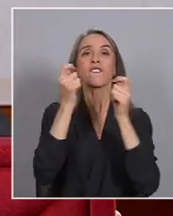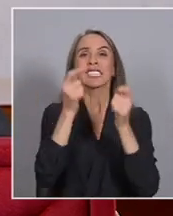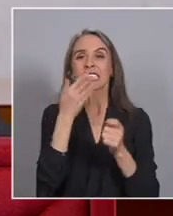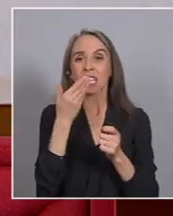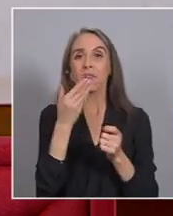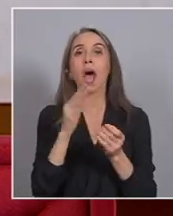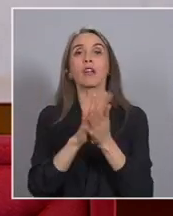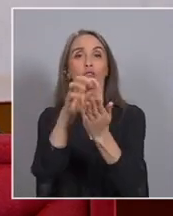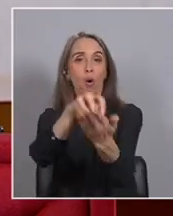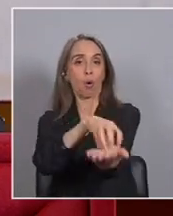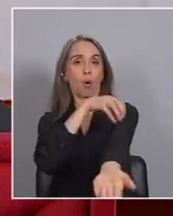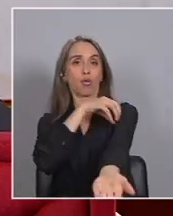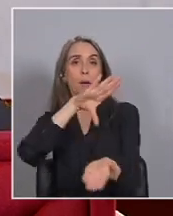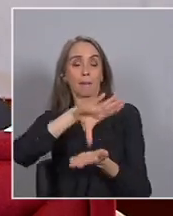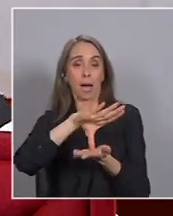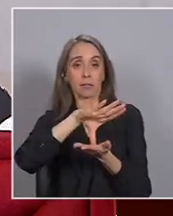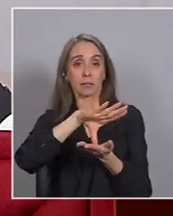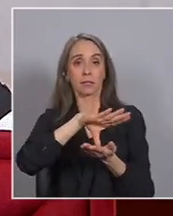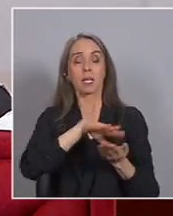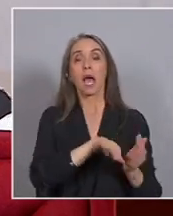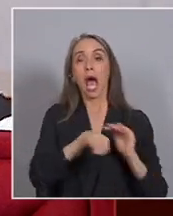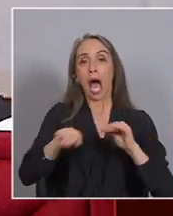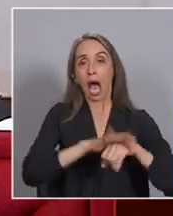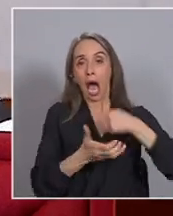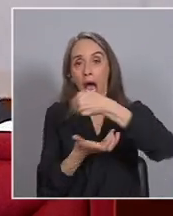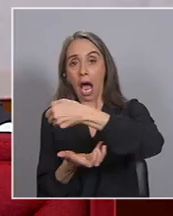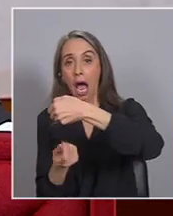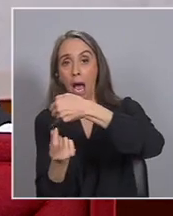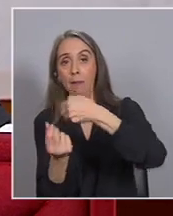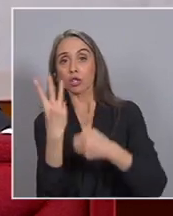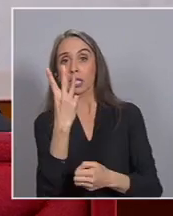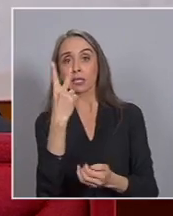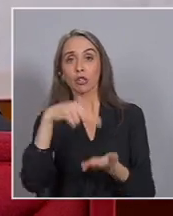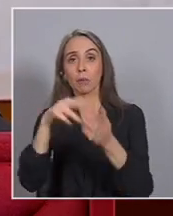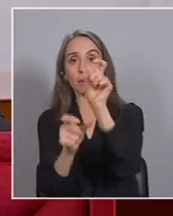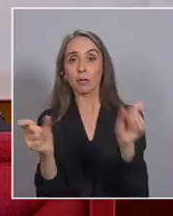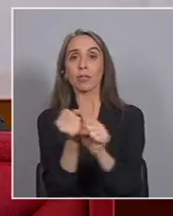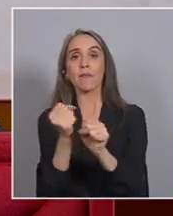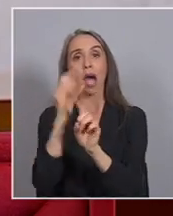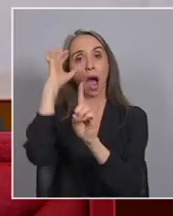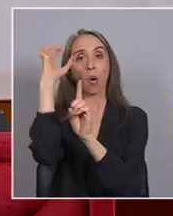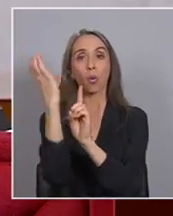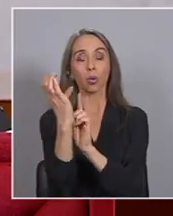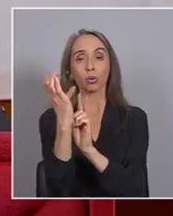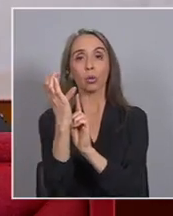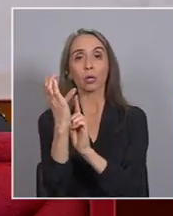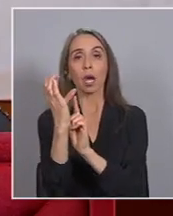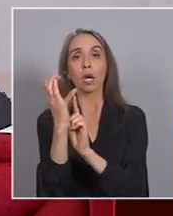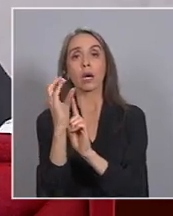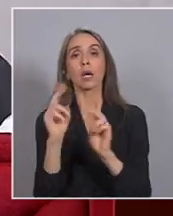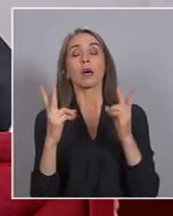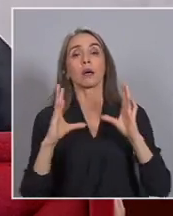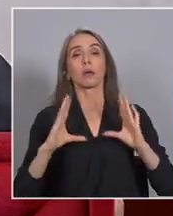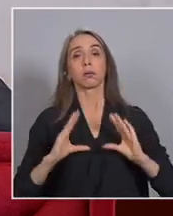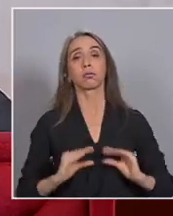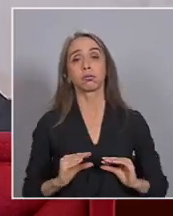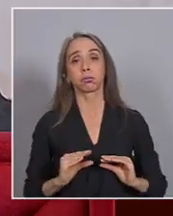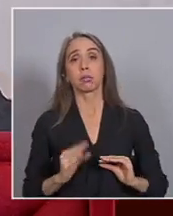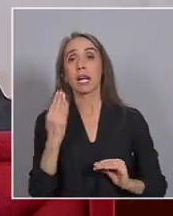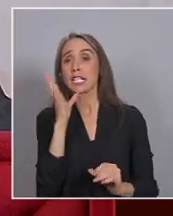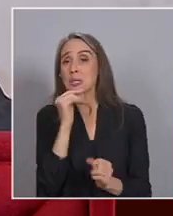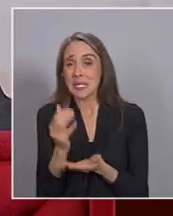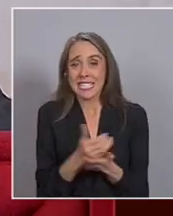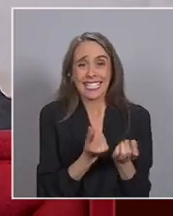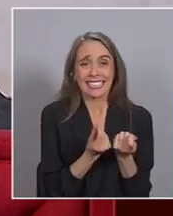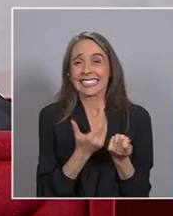país. Y además, entregamos apoyo a más de 32.000 trabajadores culturales, aliviando de esta manera su disminución de